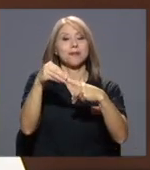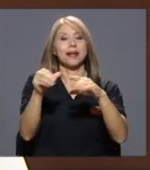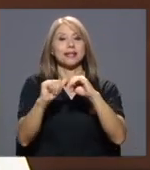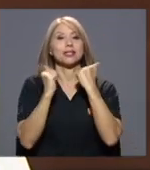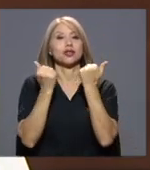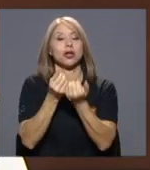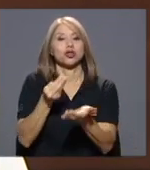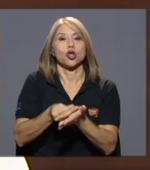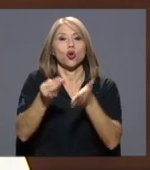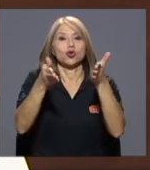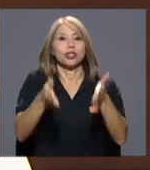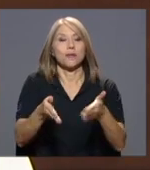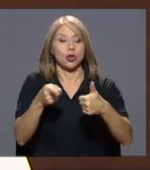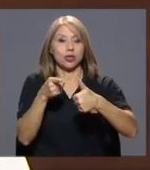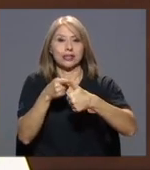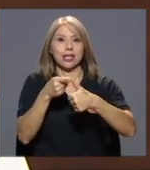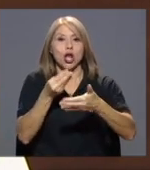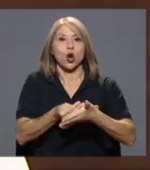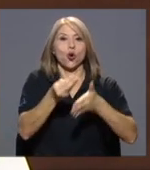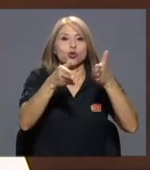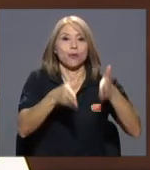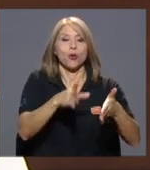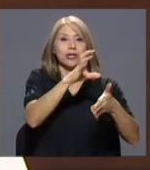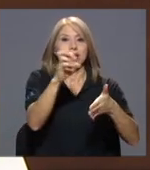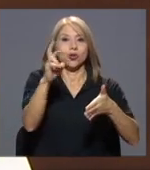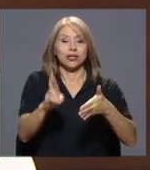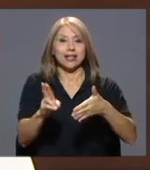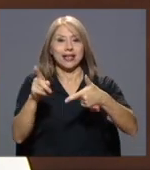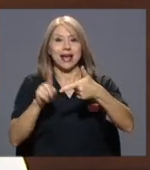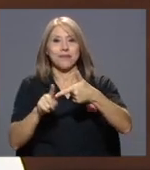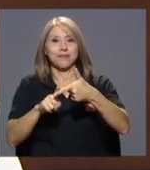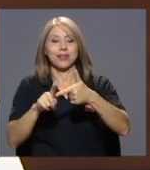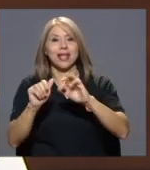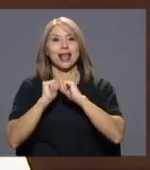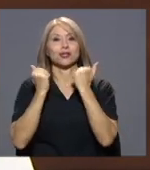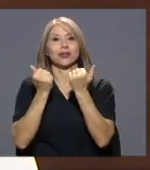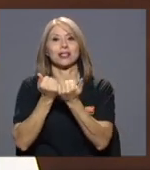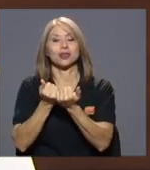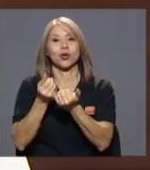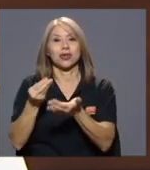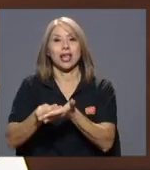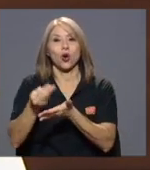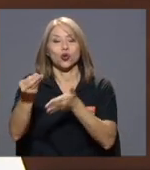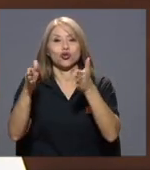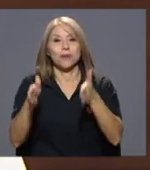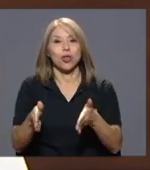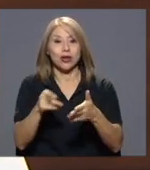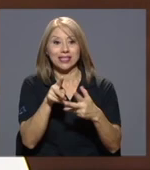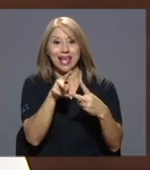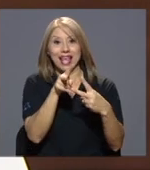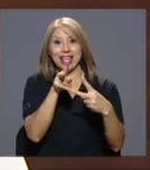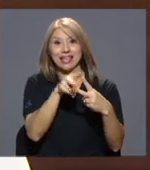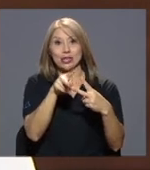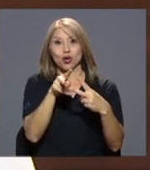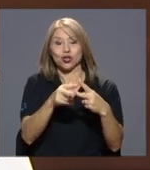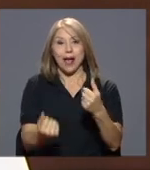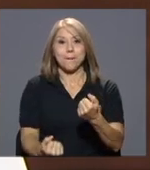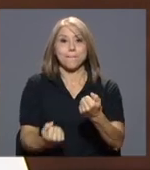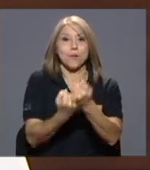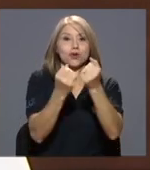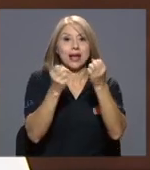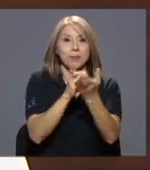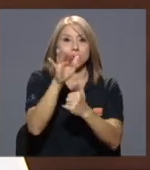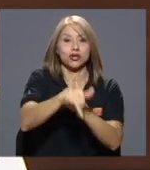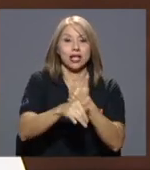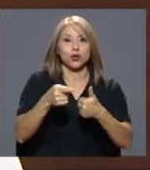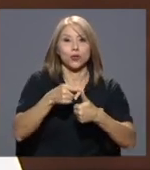es Consumidores de Costa Rica y también la asociación de consumidores, que se llaman así, apoyan el proyecto. Tanto Juan Ricardo Fernández,